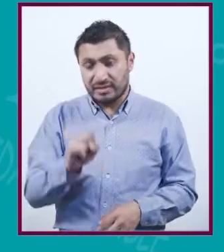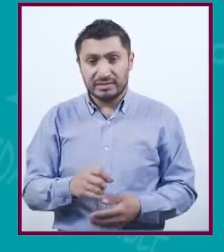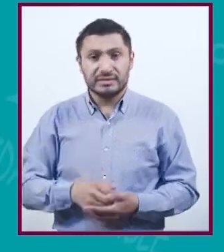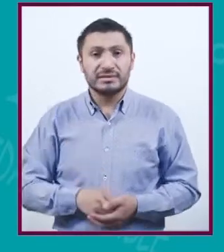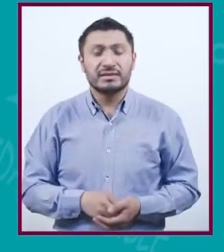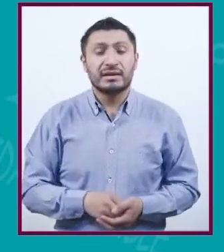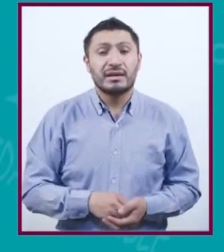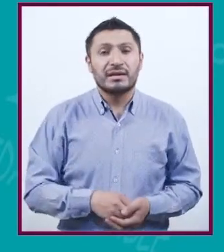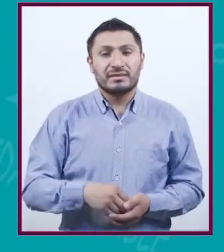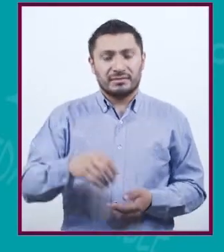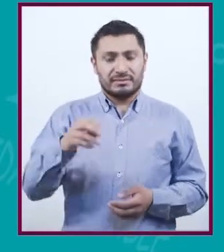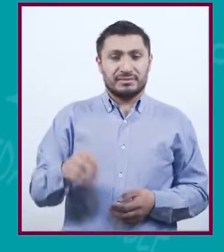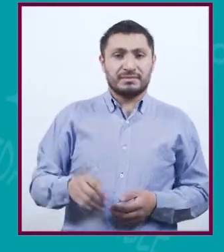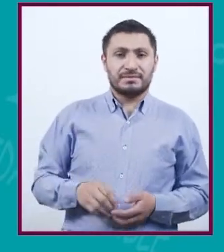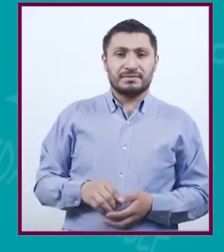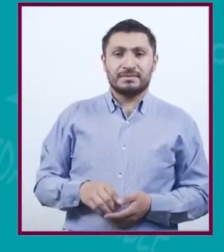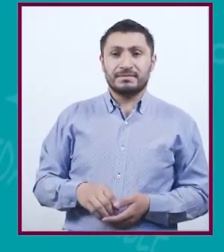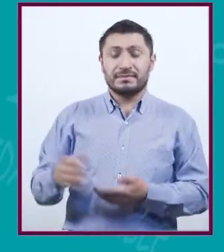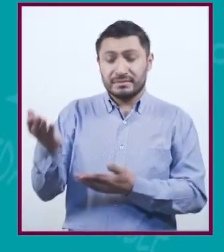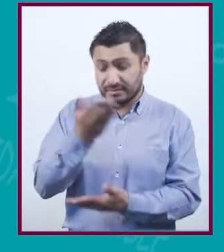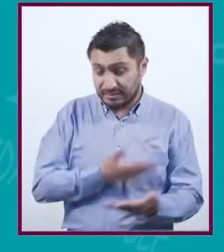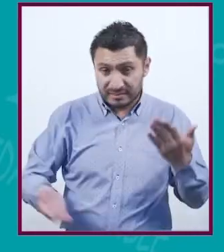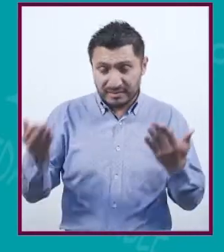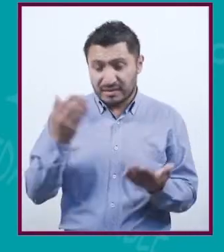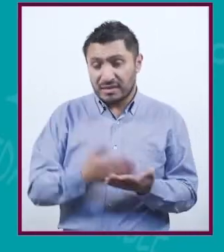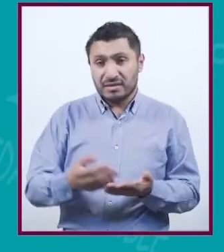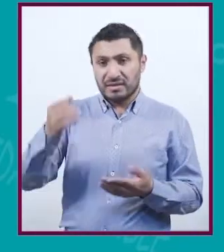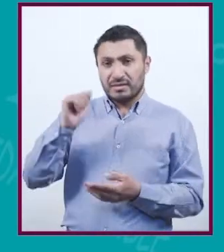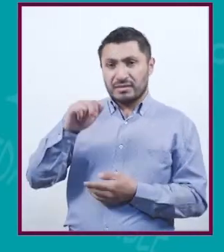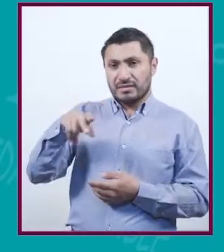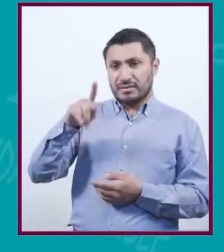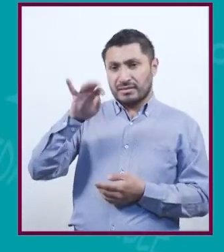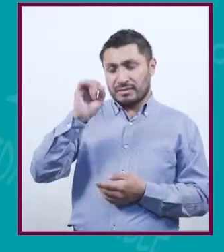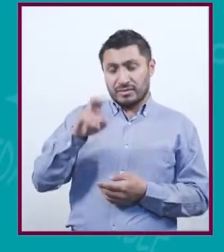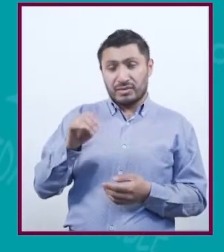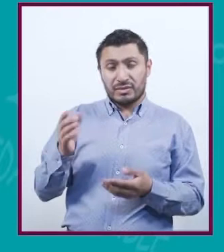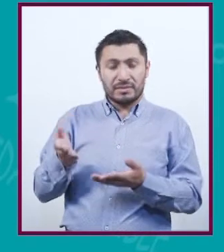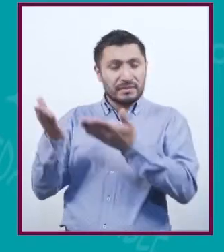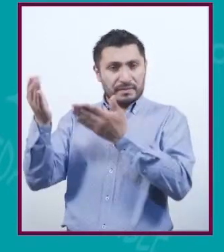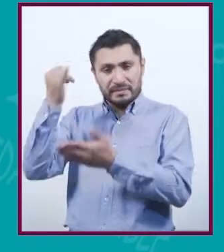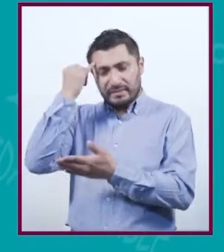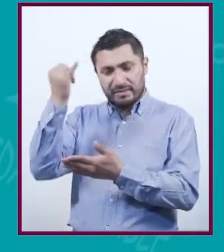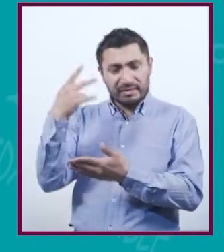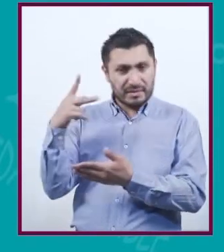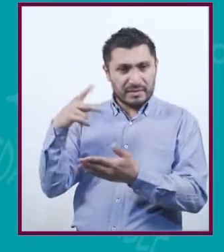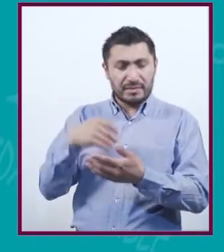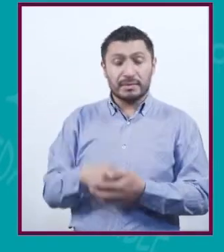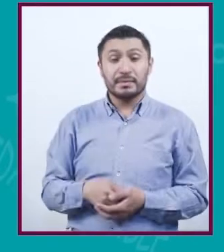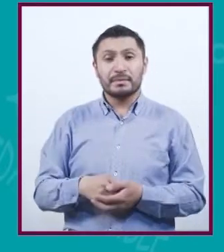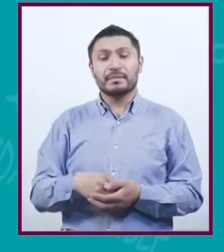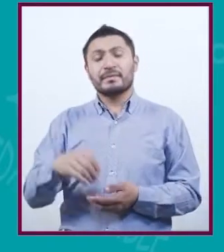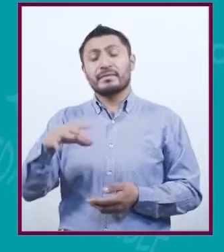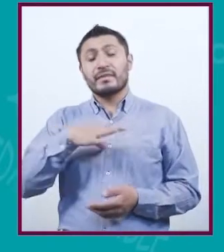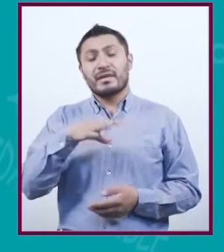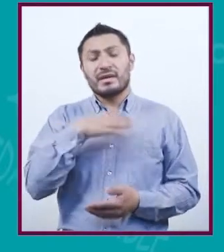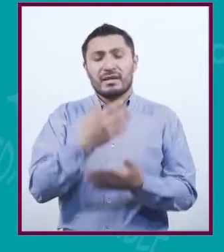cuyo pensamiento les comparto a través del siguiente verso del catedrático en filosofía Antonio González